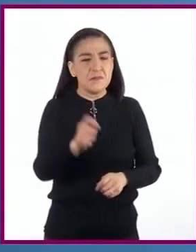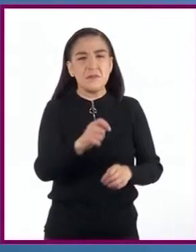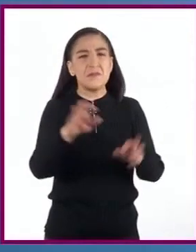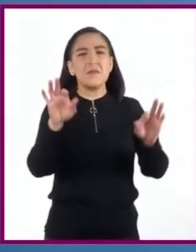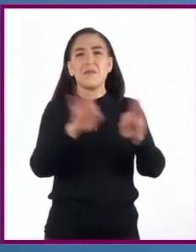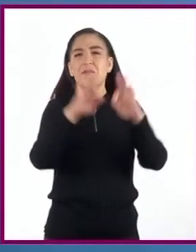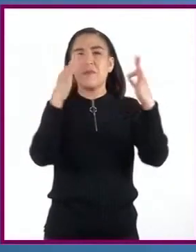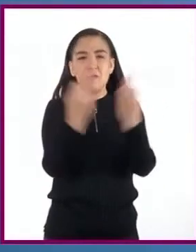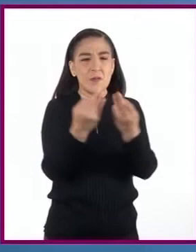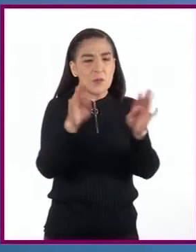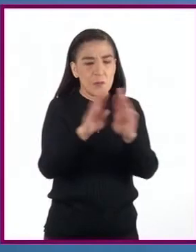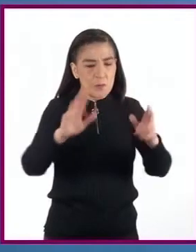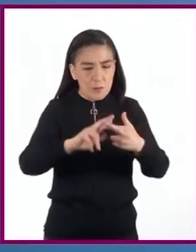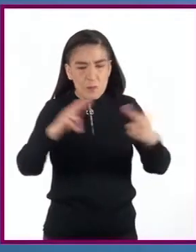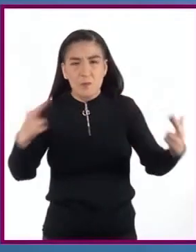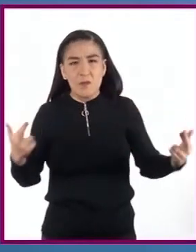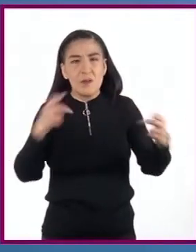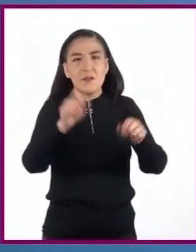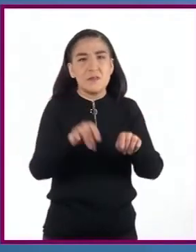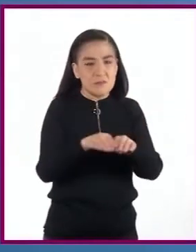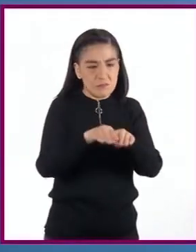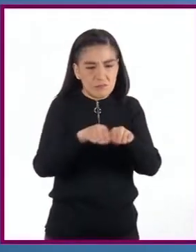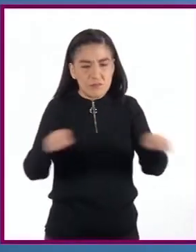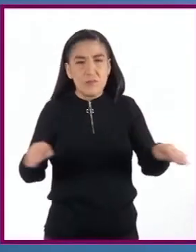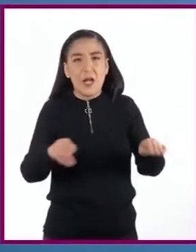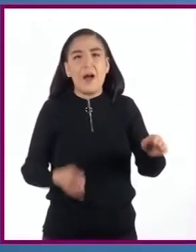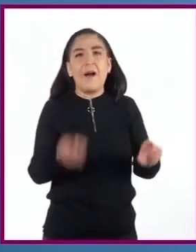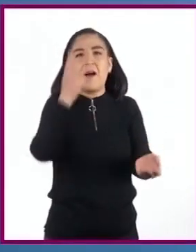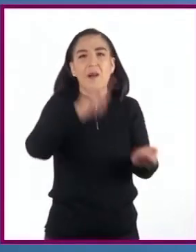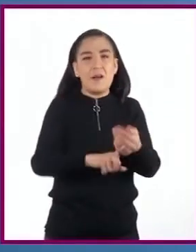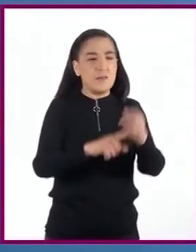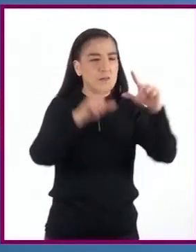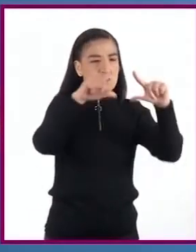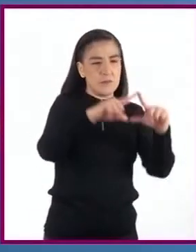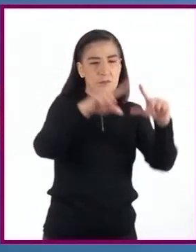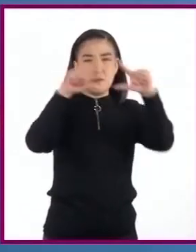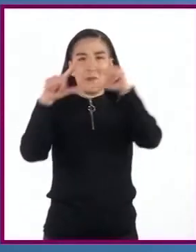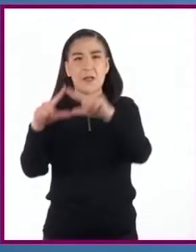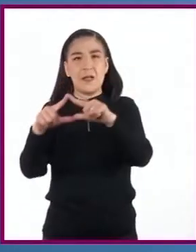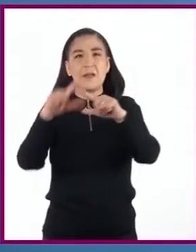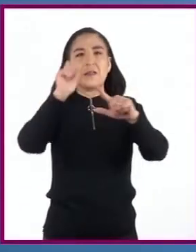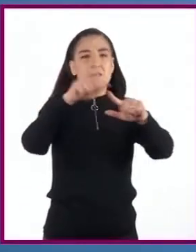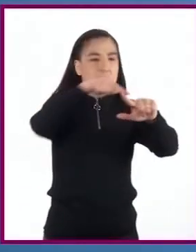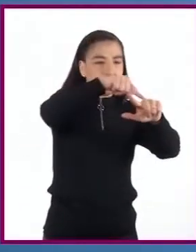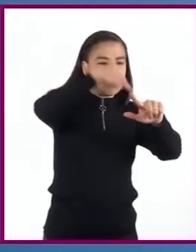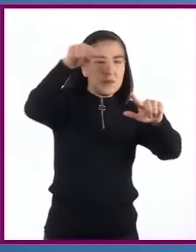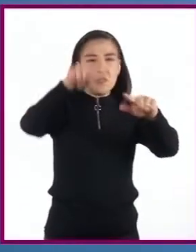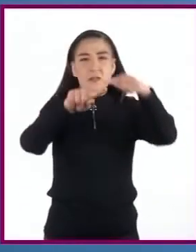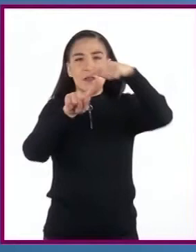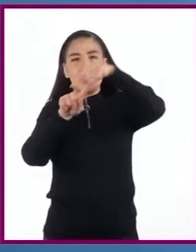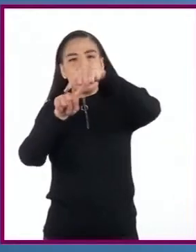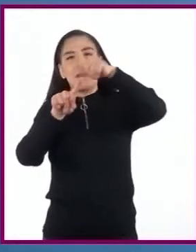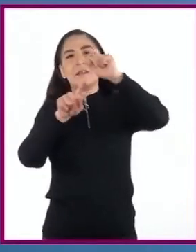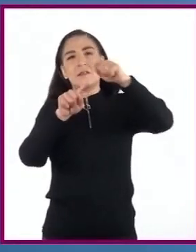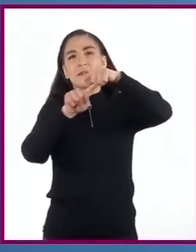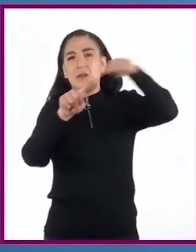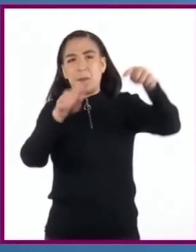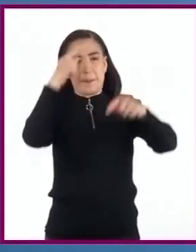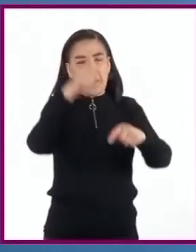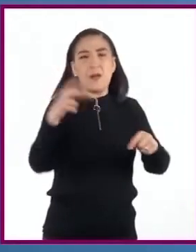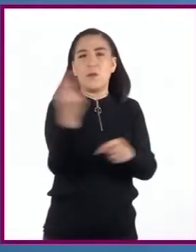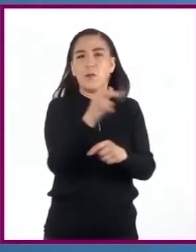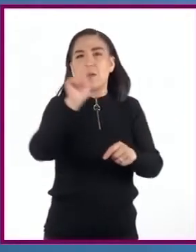geométrica deben tener 2 triángulos respecto a sus lados y sus ángulos para que sean